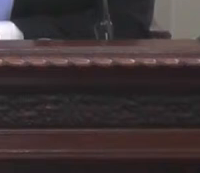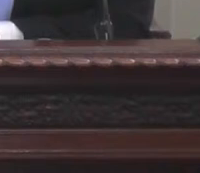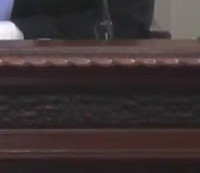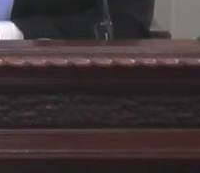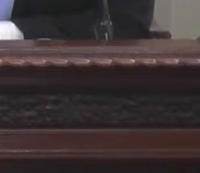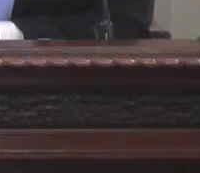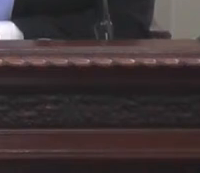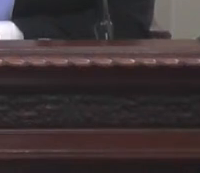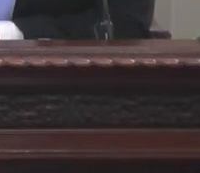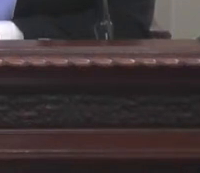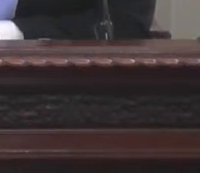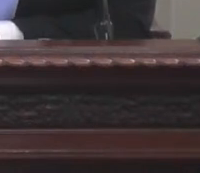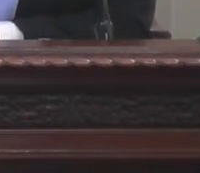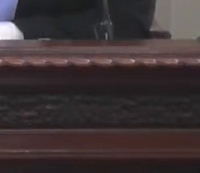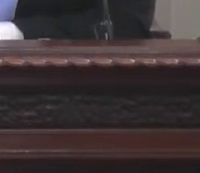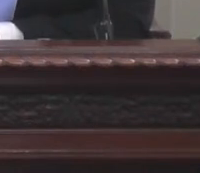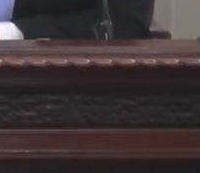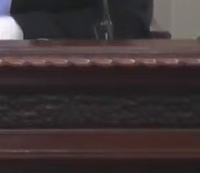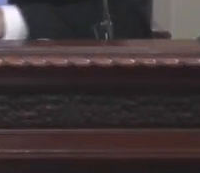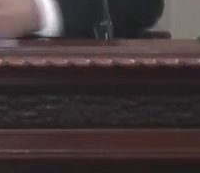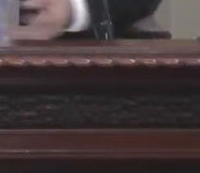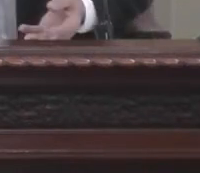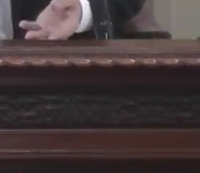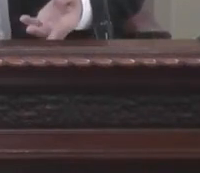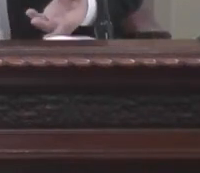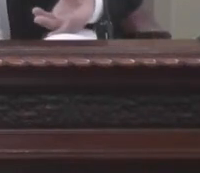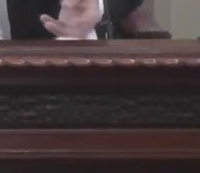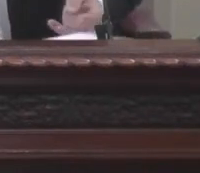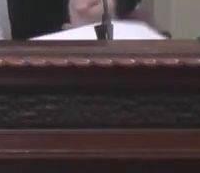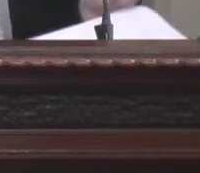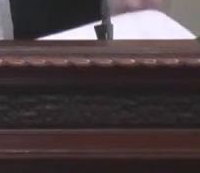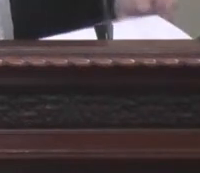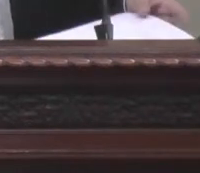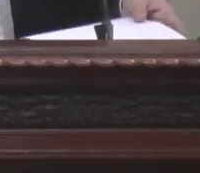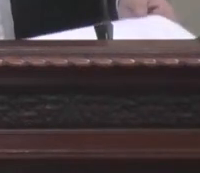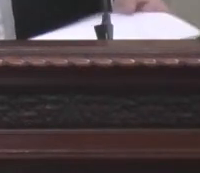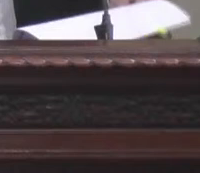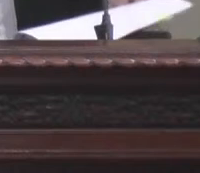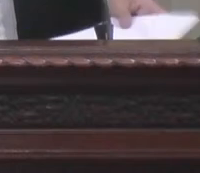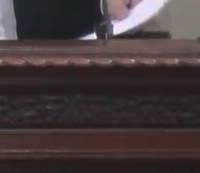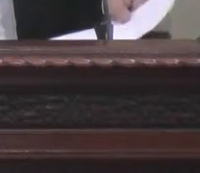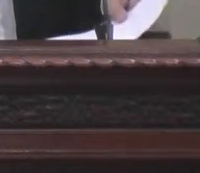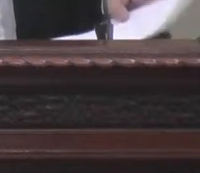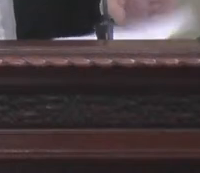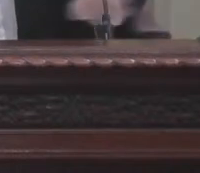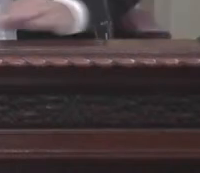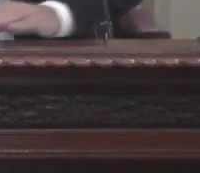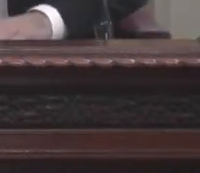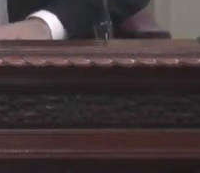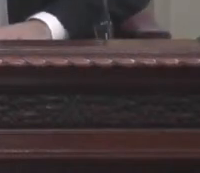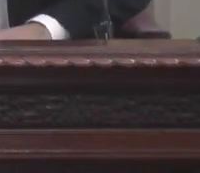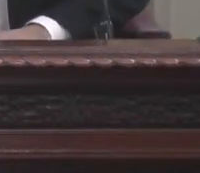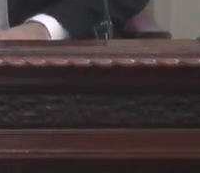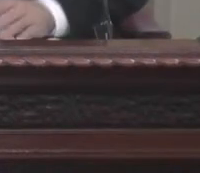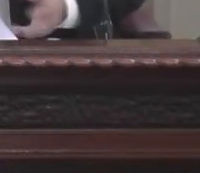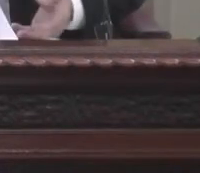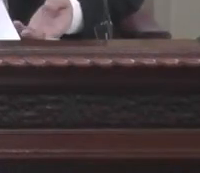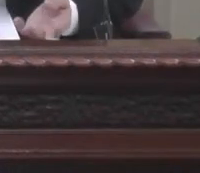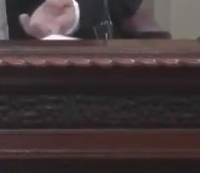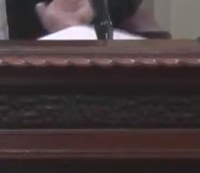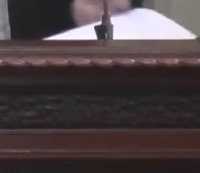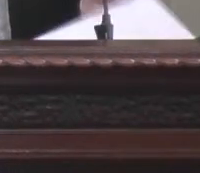en la localidad de Villa Minetti, departamento 9 de Julio. A consideración, el proyecto de ley en